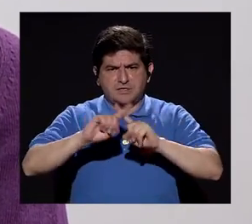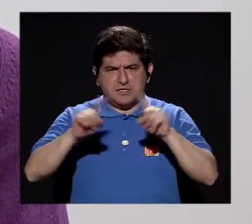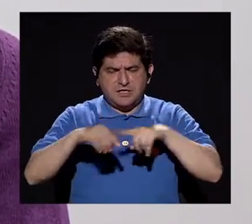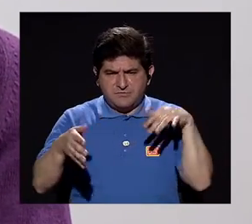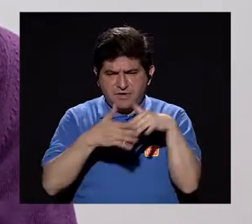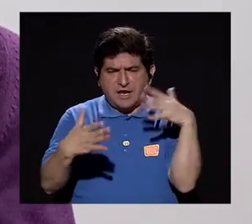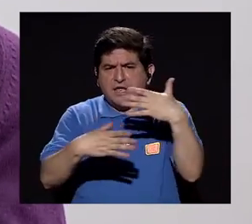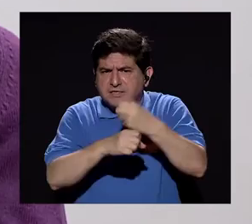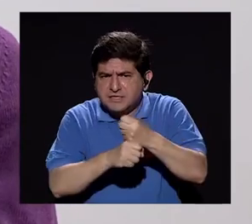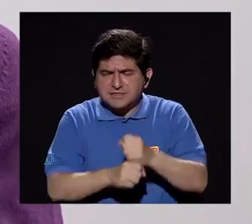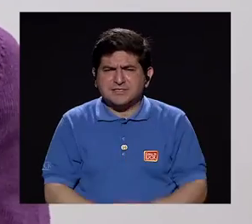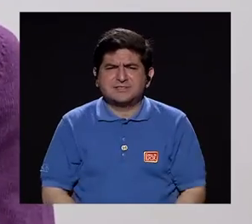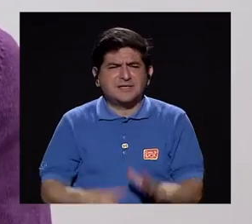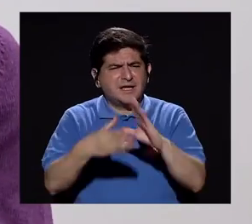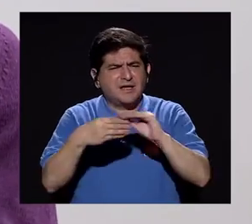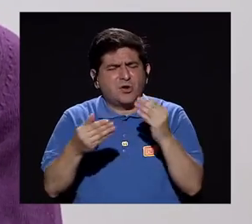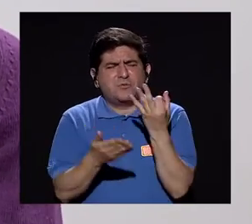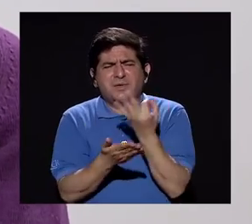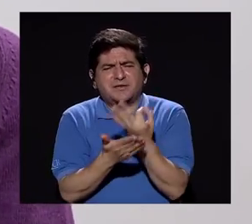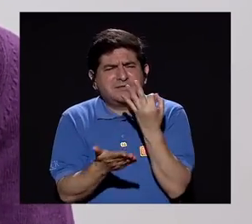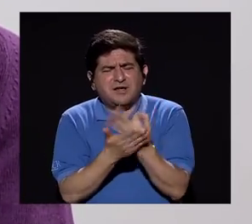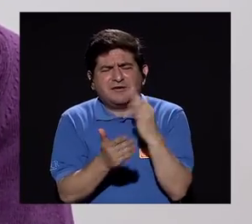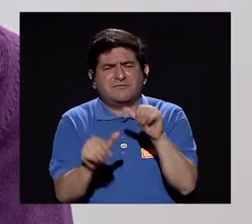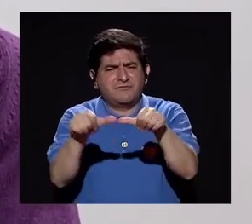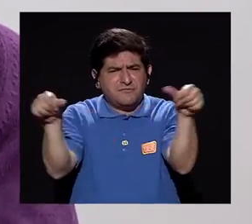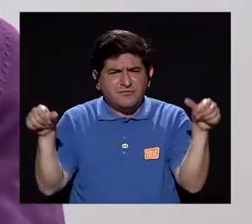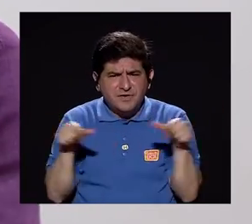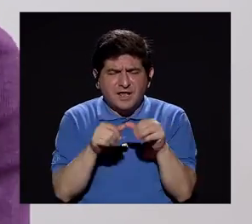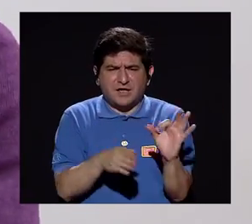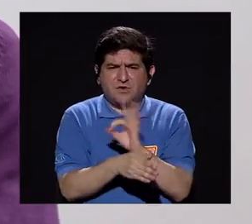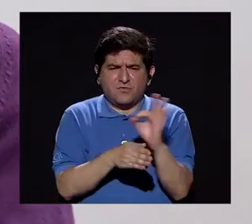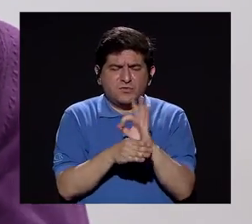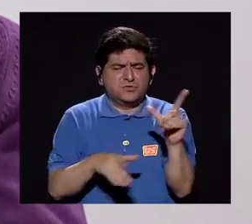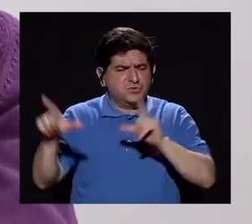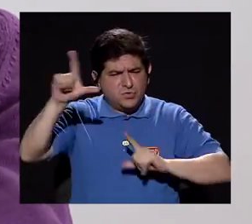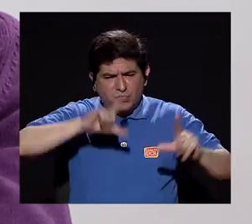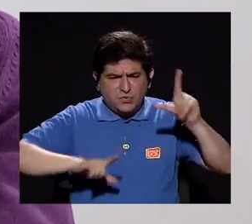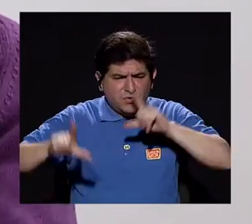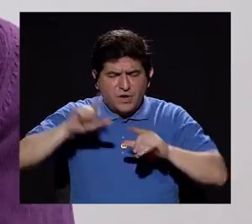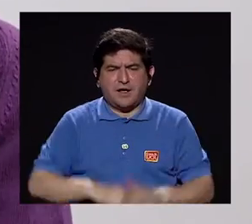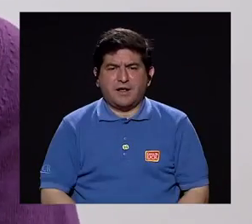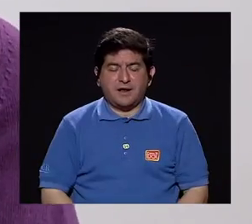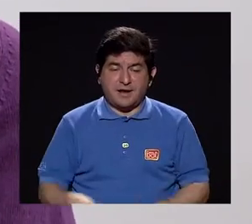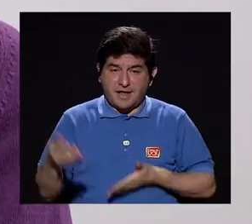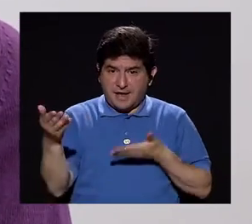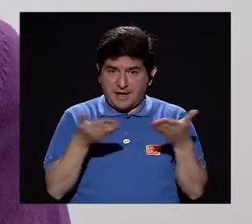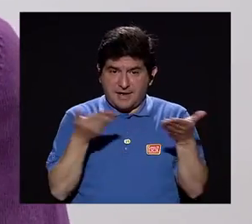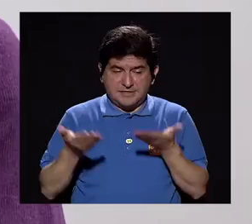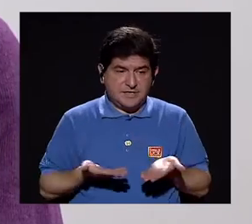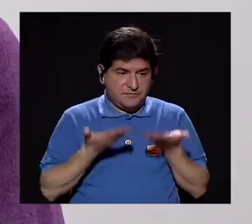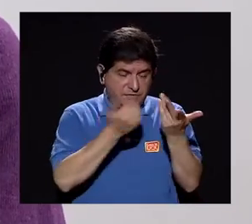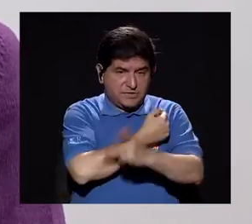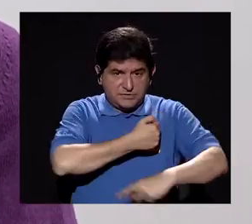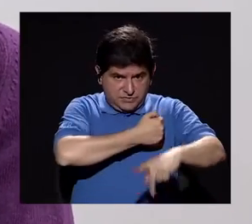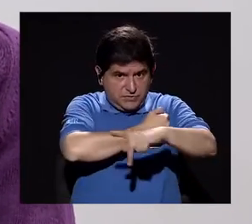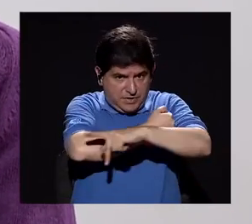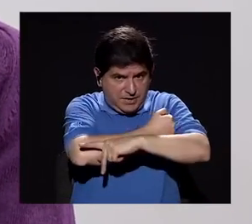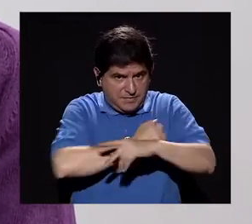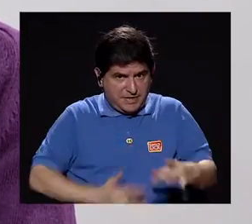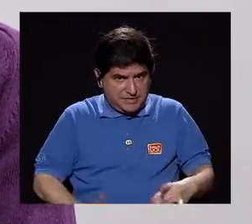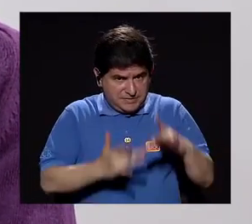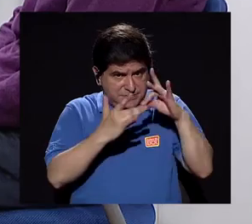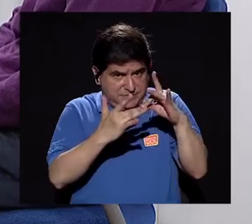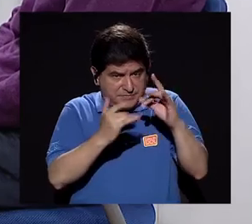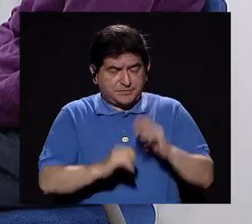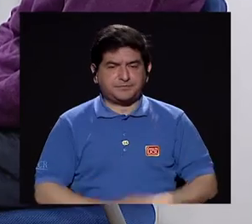estudios coméntenos toda esa parte financiera de cómo funciona el laboratorio prestando servicio al país en este caso